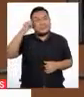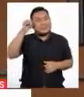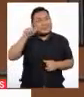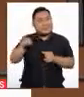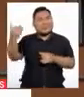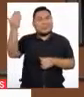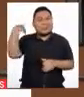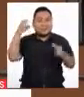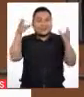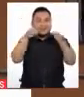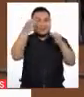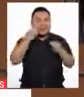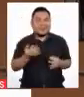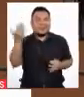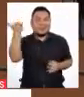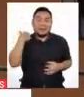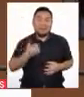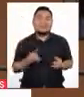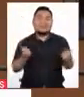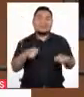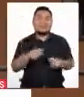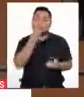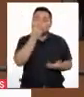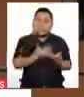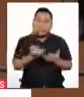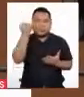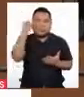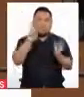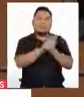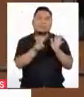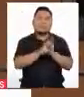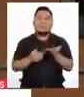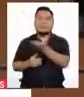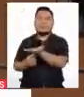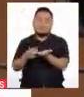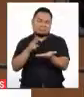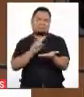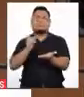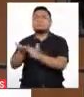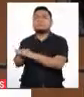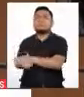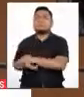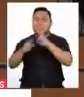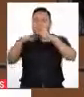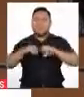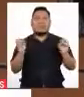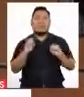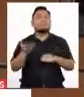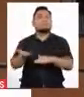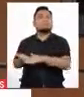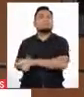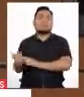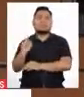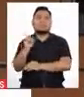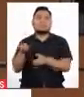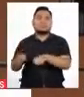del pasado. Que cuando hay buena intención y voluntad, agarra al archivo, sin mayor análisis. Entonces,